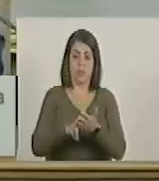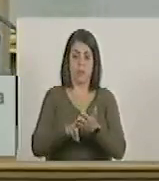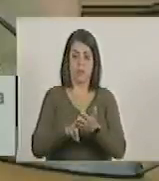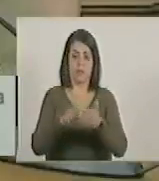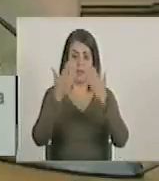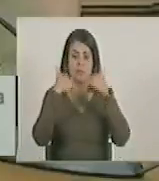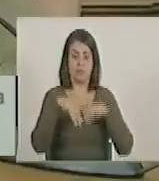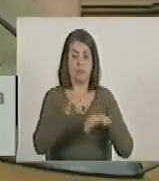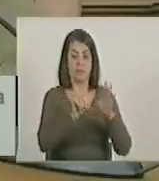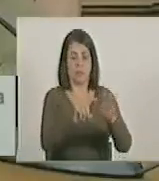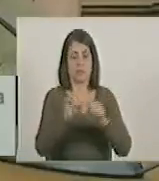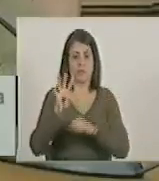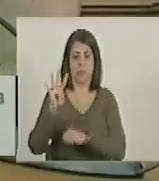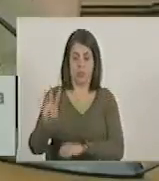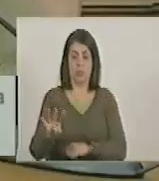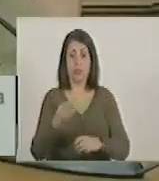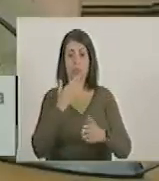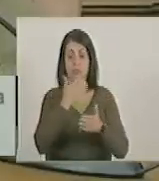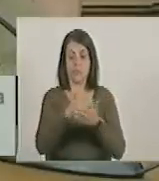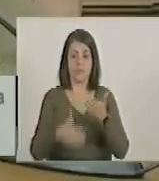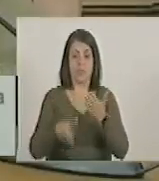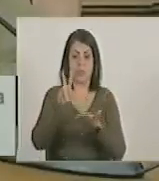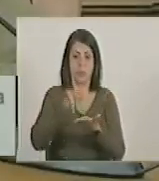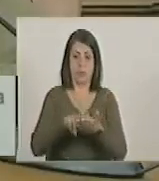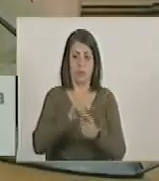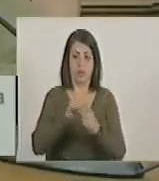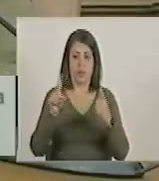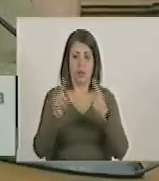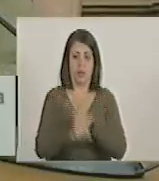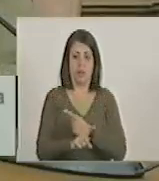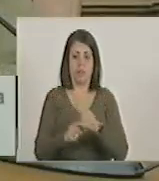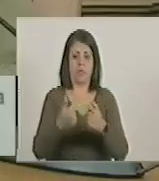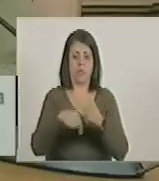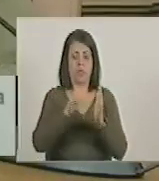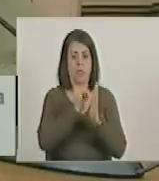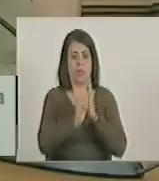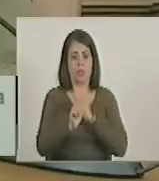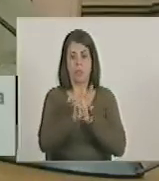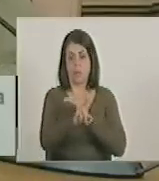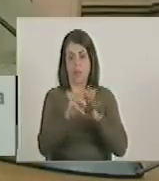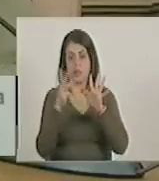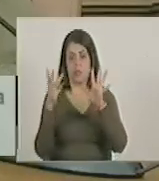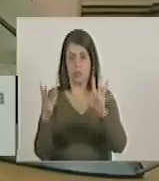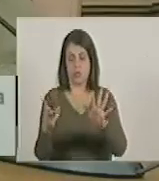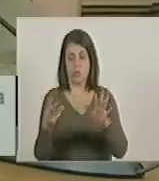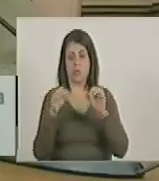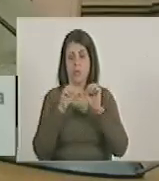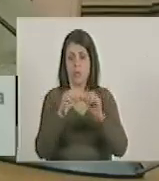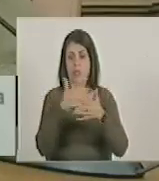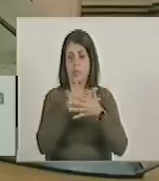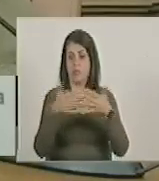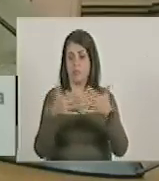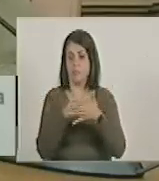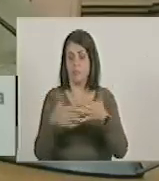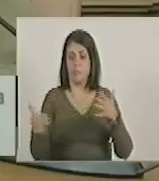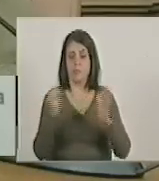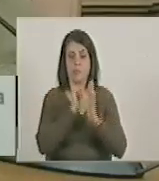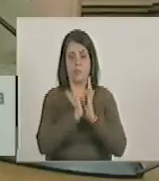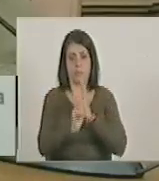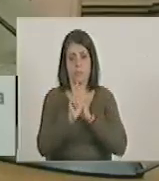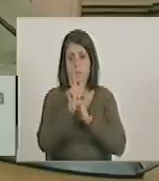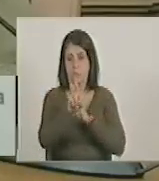Siguiente. 64. Se propone aprobar con modificación el contenido del artículo 28, el cual queda redactado en los siguientes